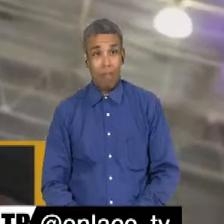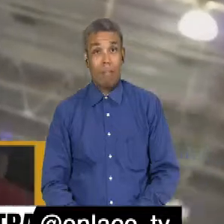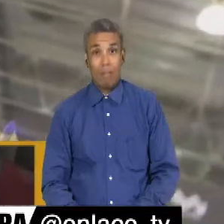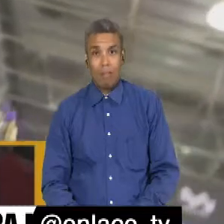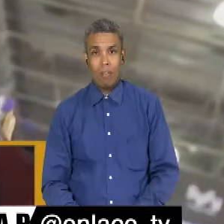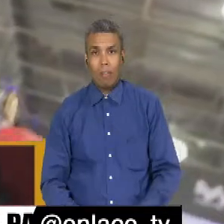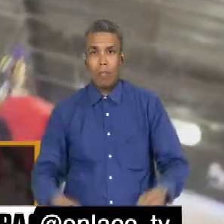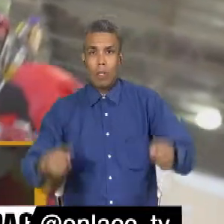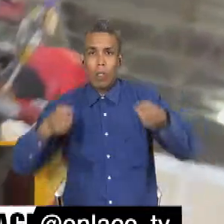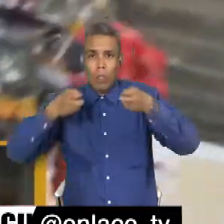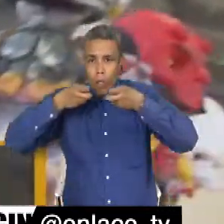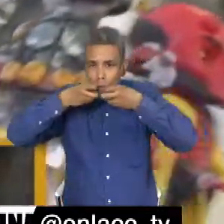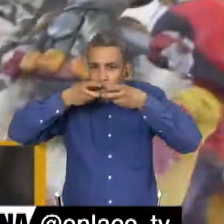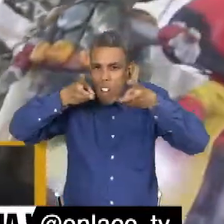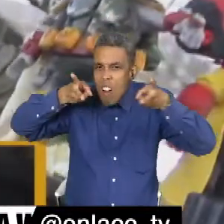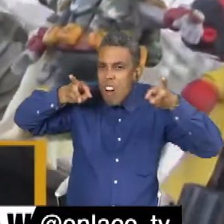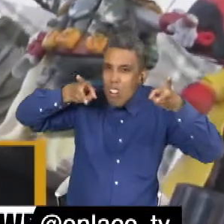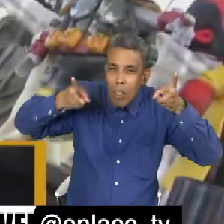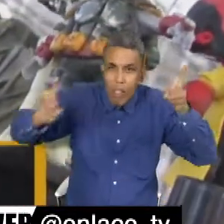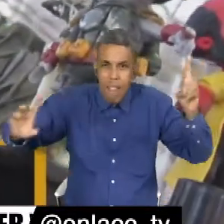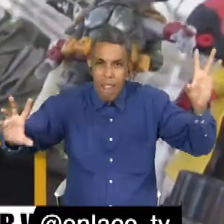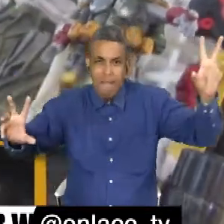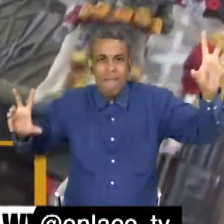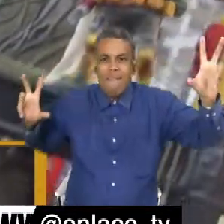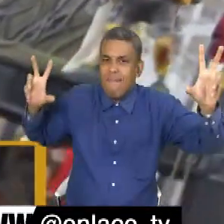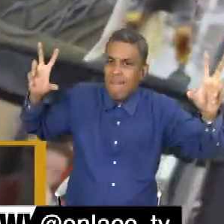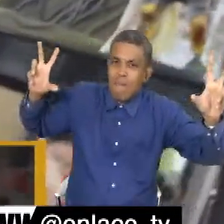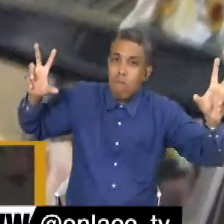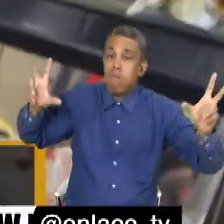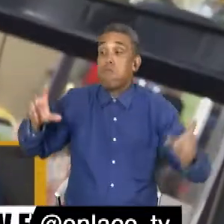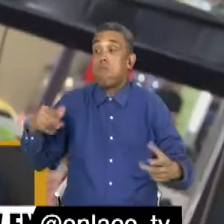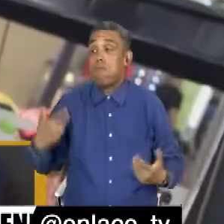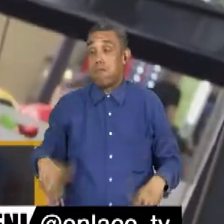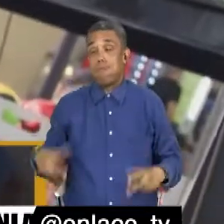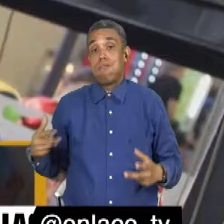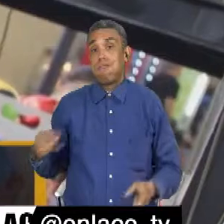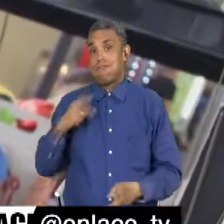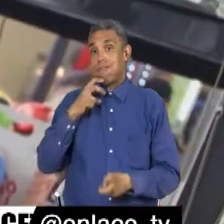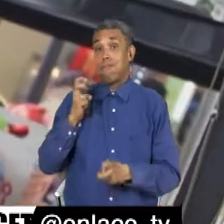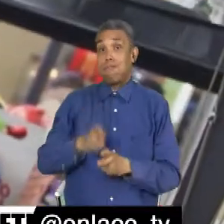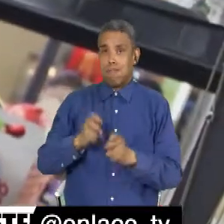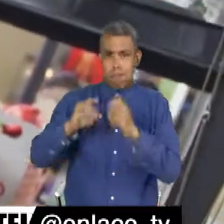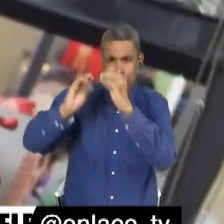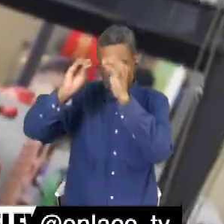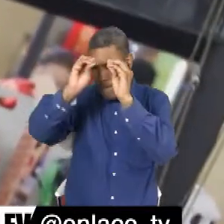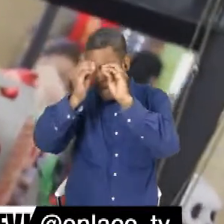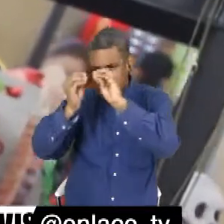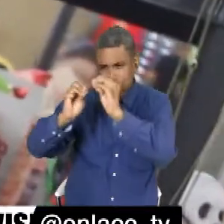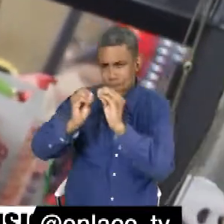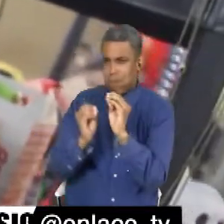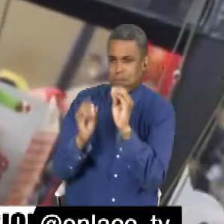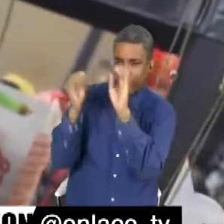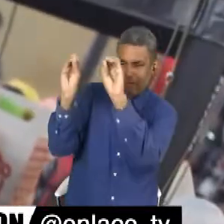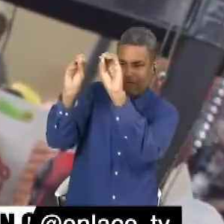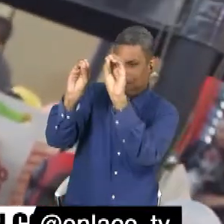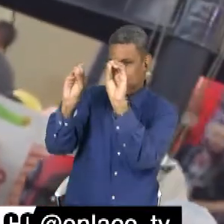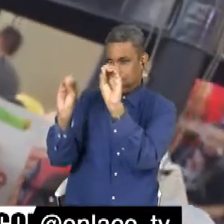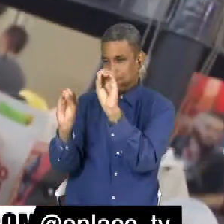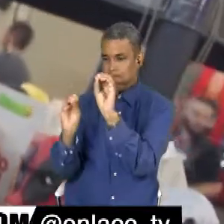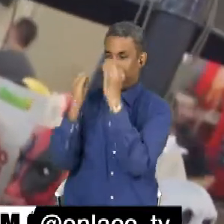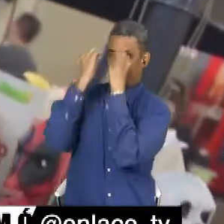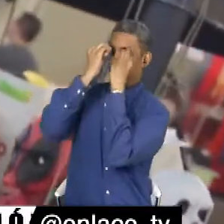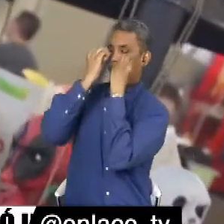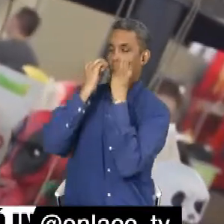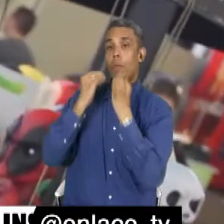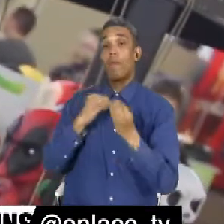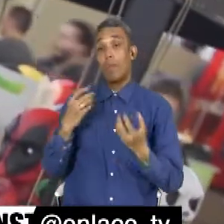detalles y pues sí, obviamente es mucho más difícil de elaborar que cualquiera de otros esos muñecos que tienen gran trabajo. Con la cámara